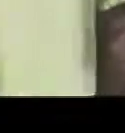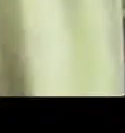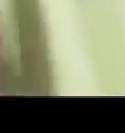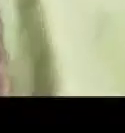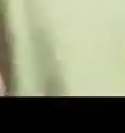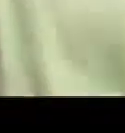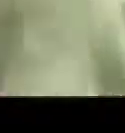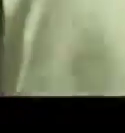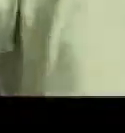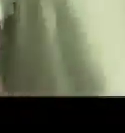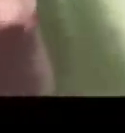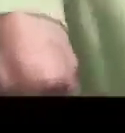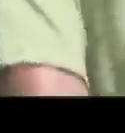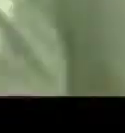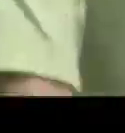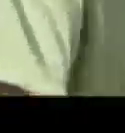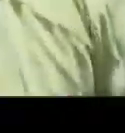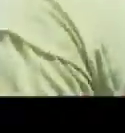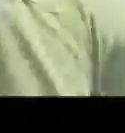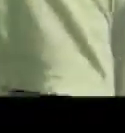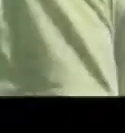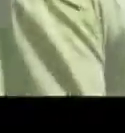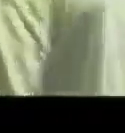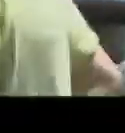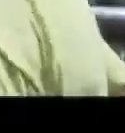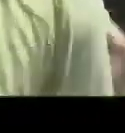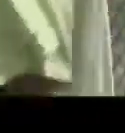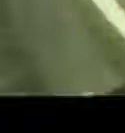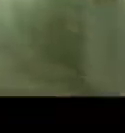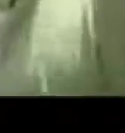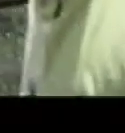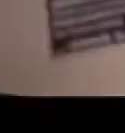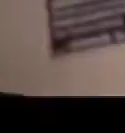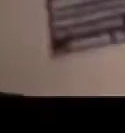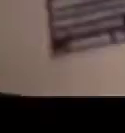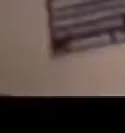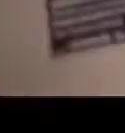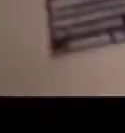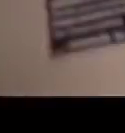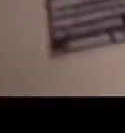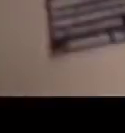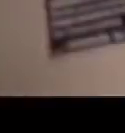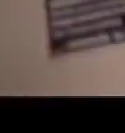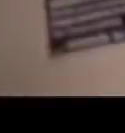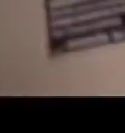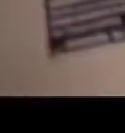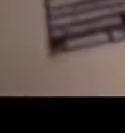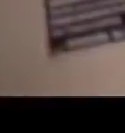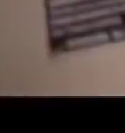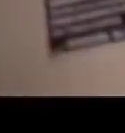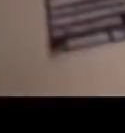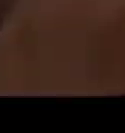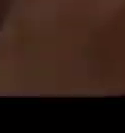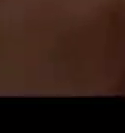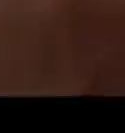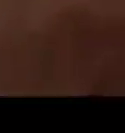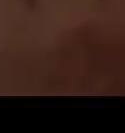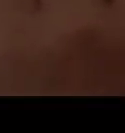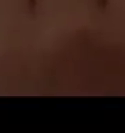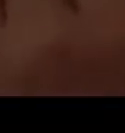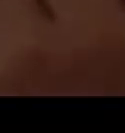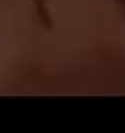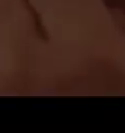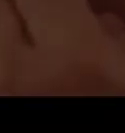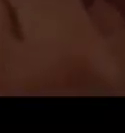Un día me fui y me interné así, mi gusto. Y cuando salí yo le pedí a Dios de